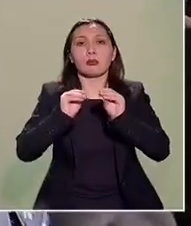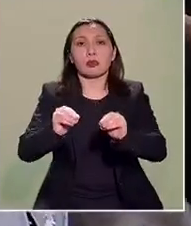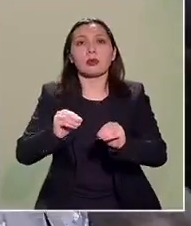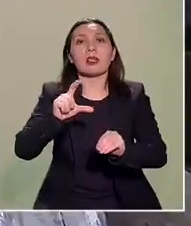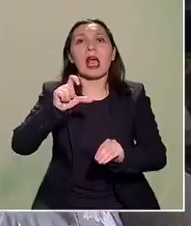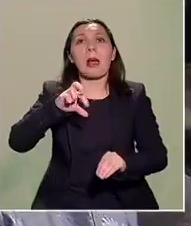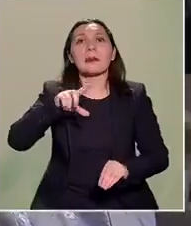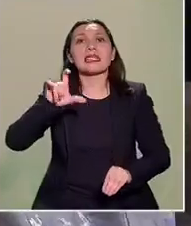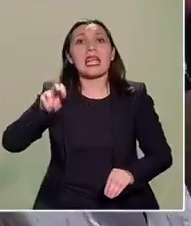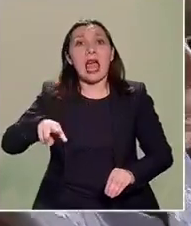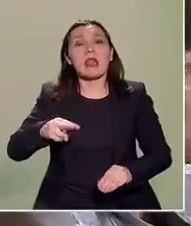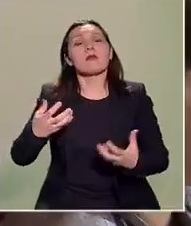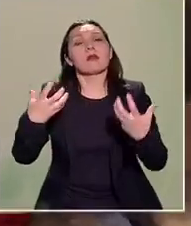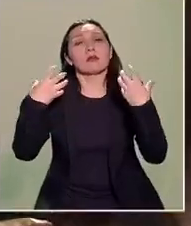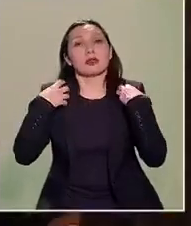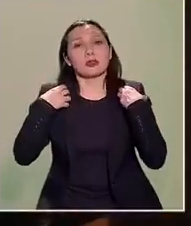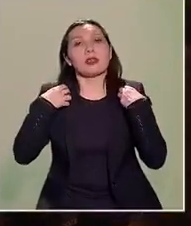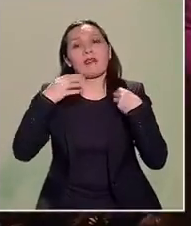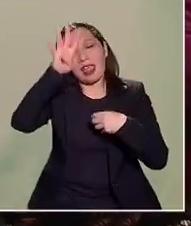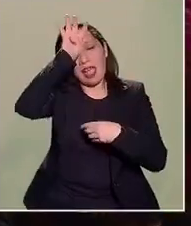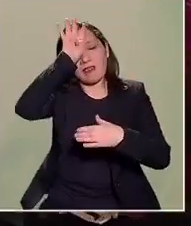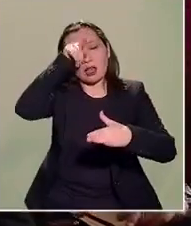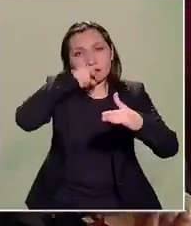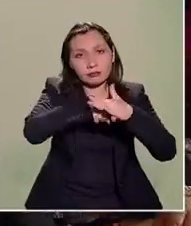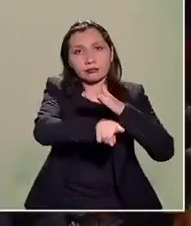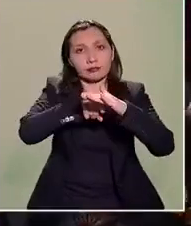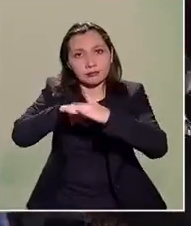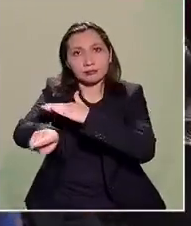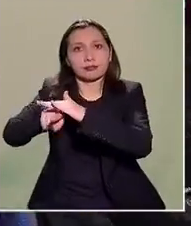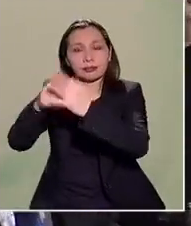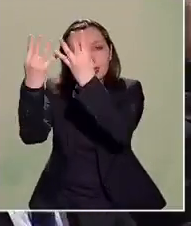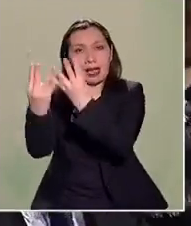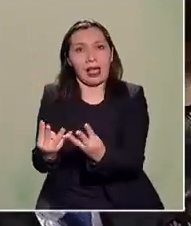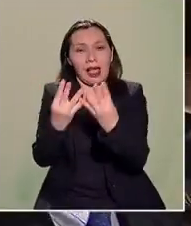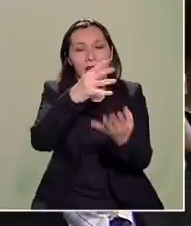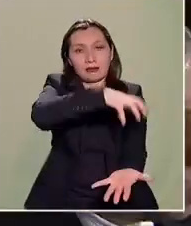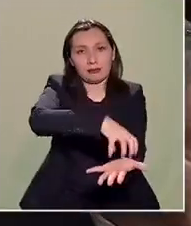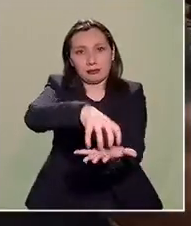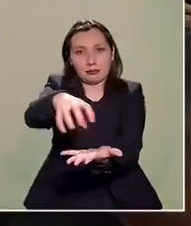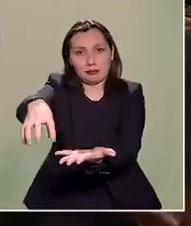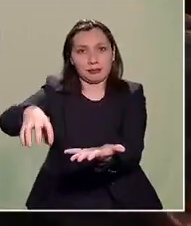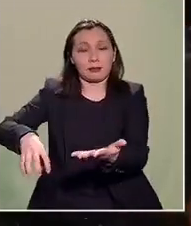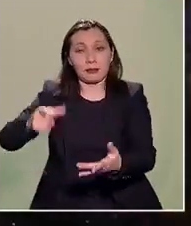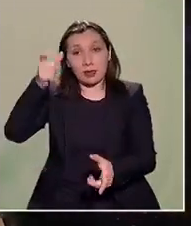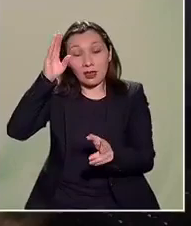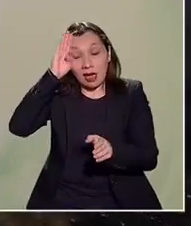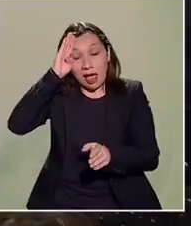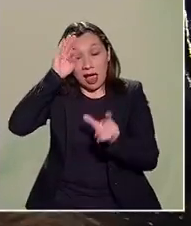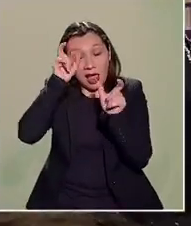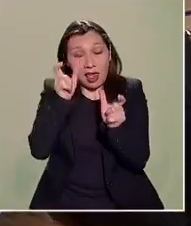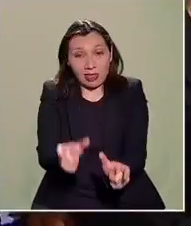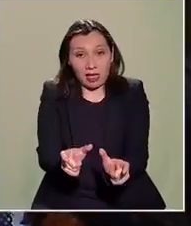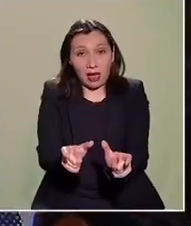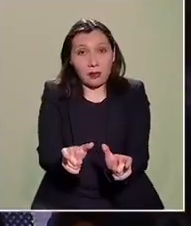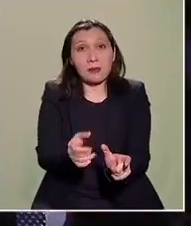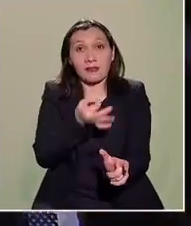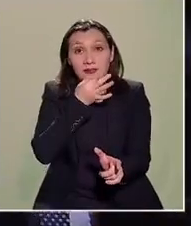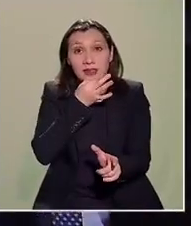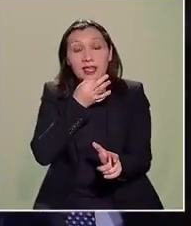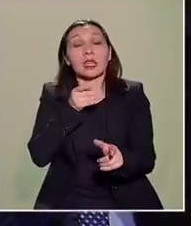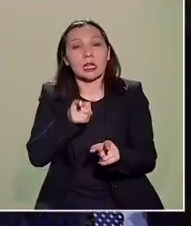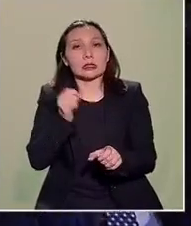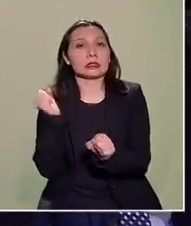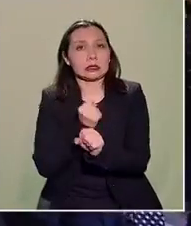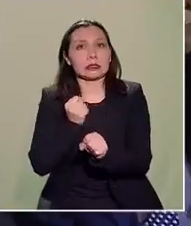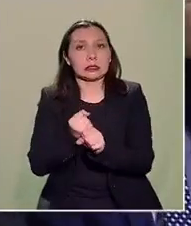capellanes evangélicos en los recintos penitenciarios y a gelman gentes almería por facilitar el trabajo